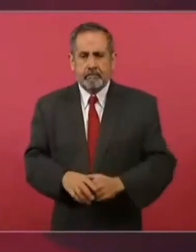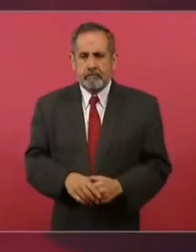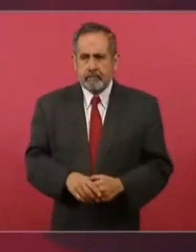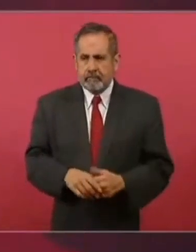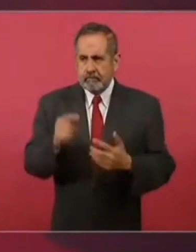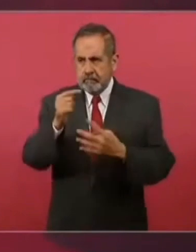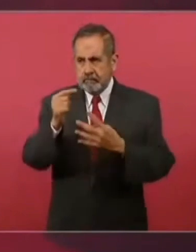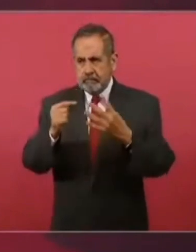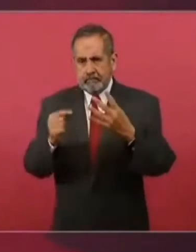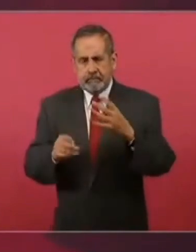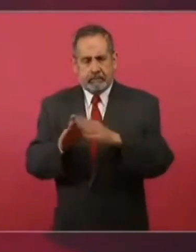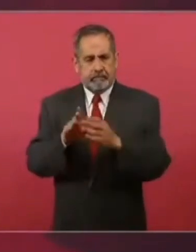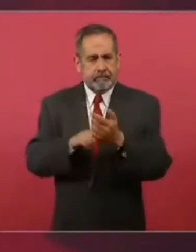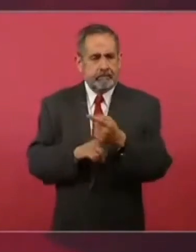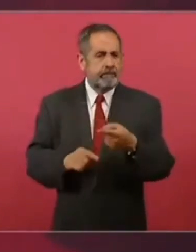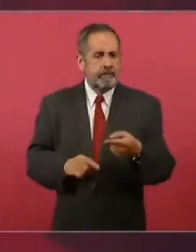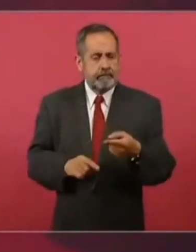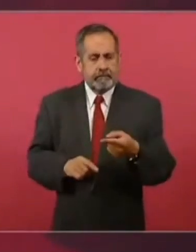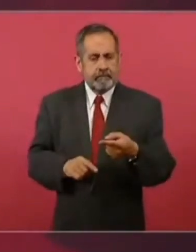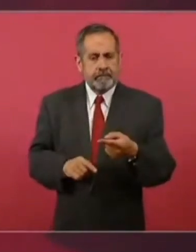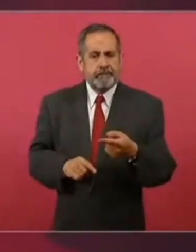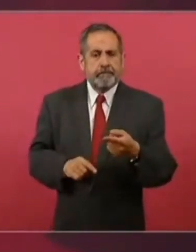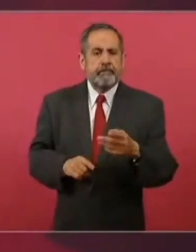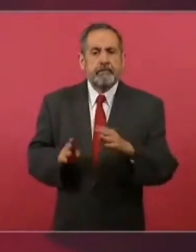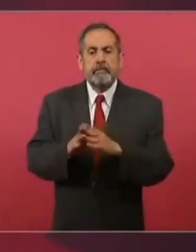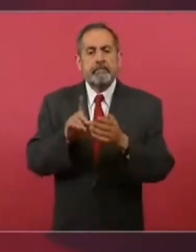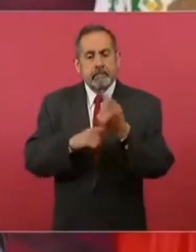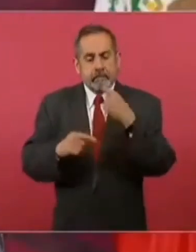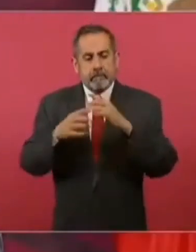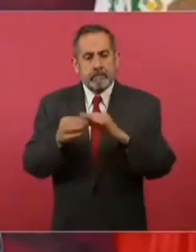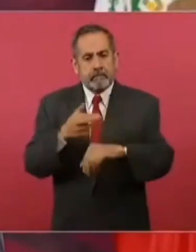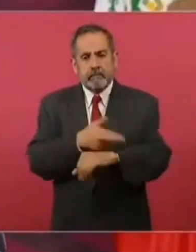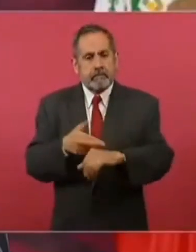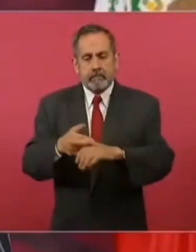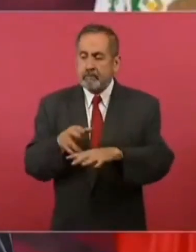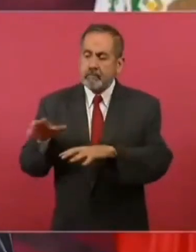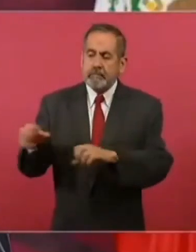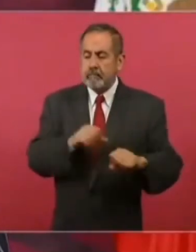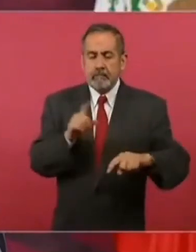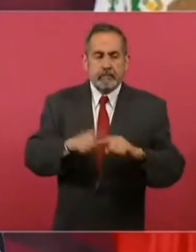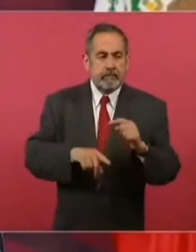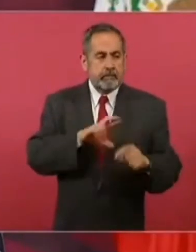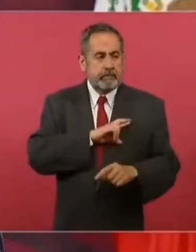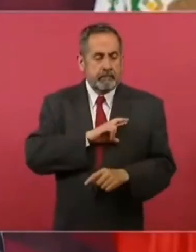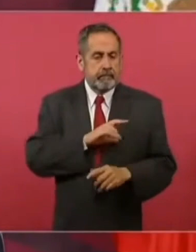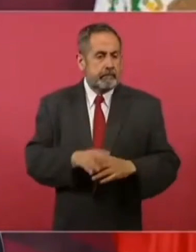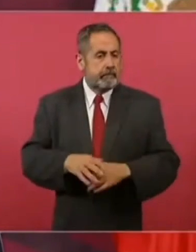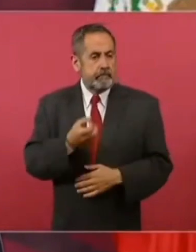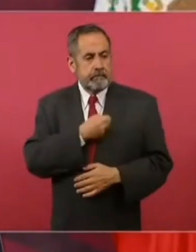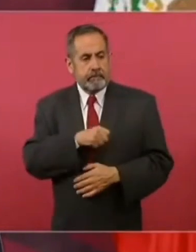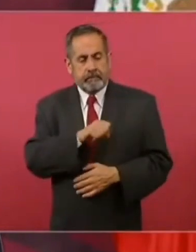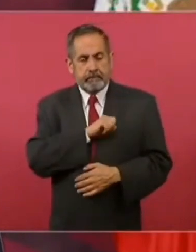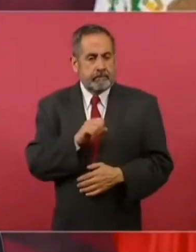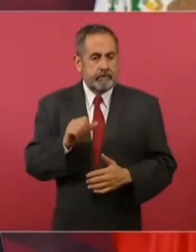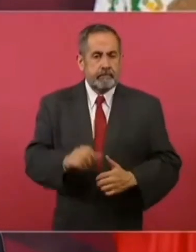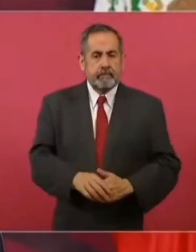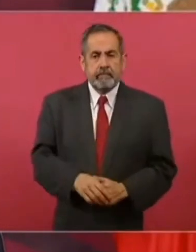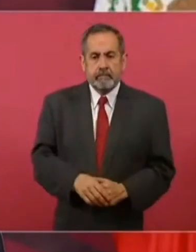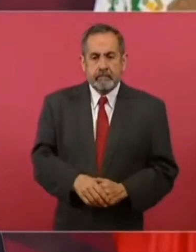todo eso es lo que a ellos les acomoda, la privatización de la salud,